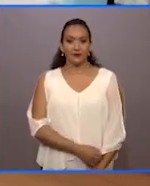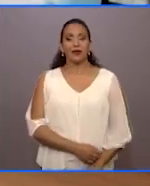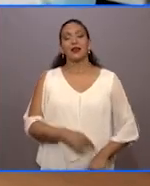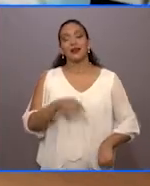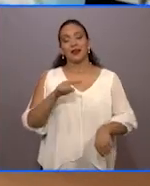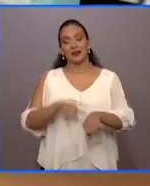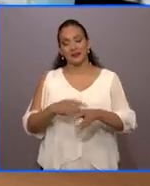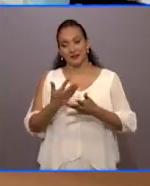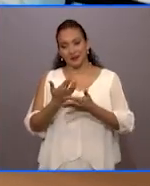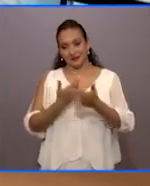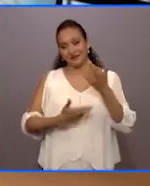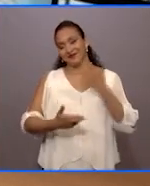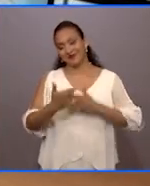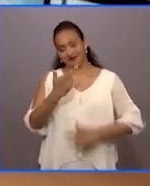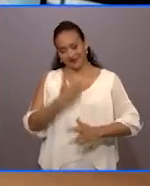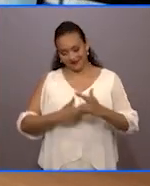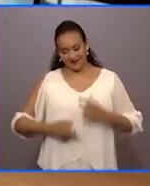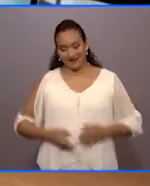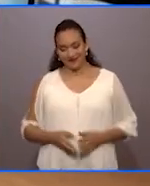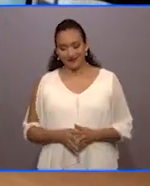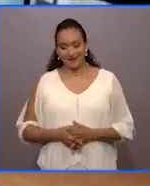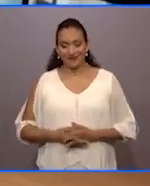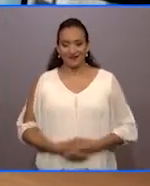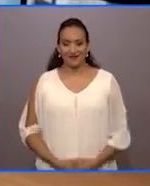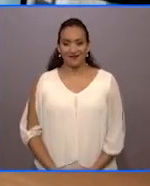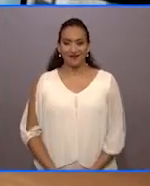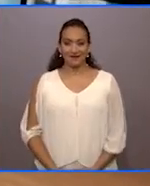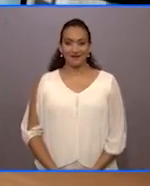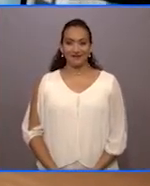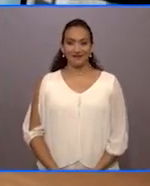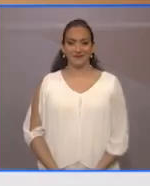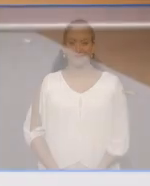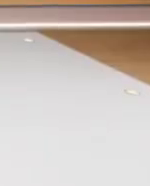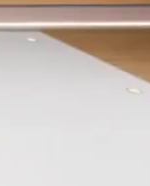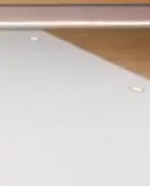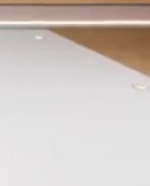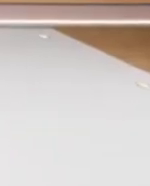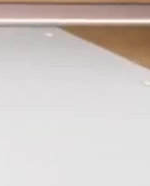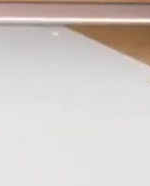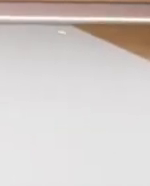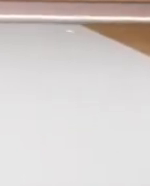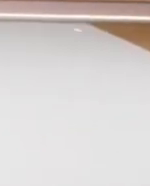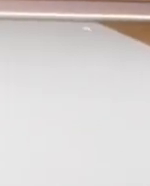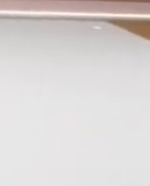Tiempo de irnos a una pausa, no se vaya, que ya regresamos con más.